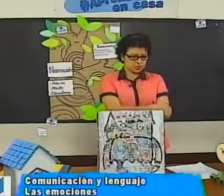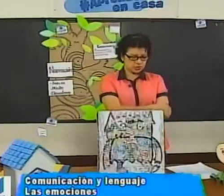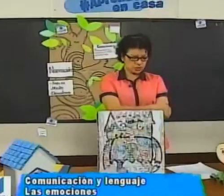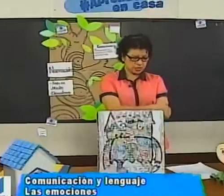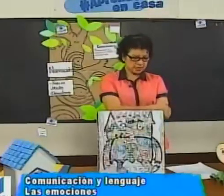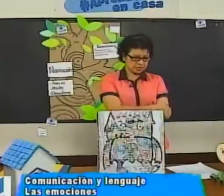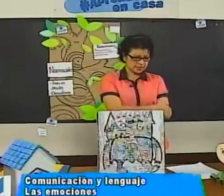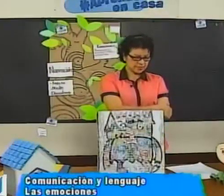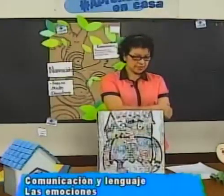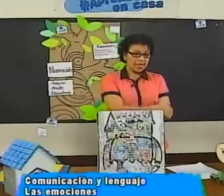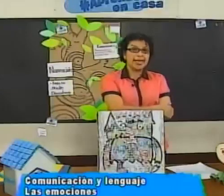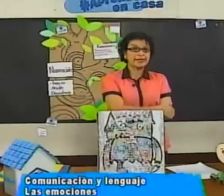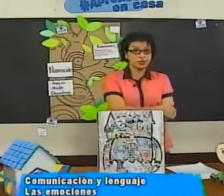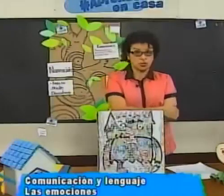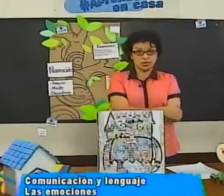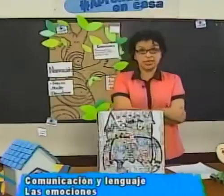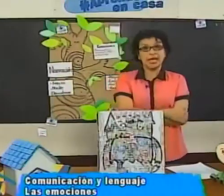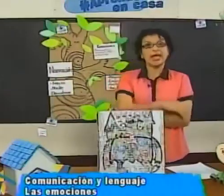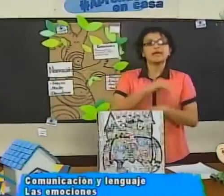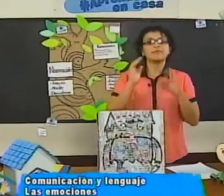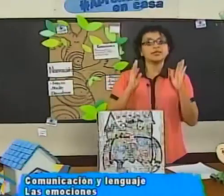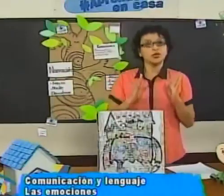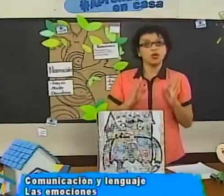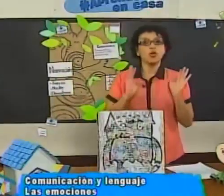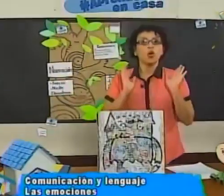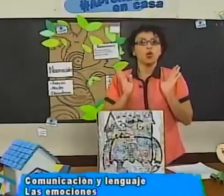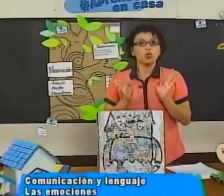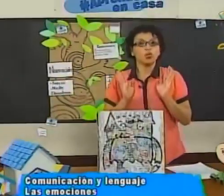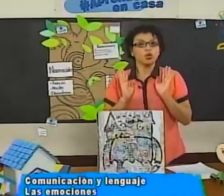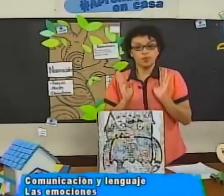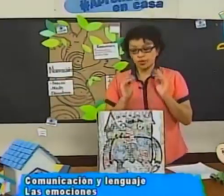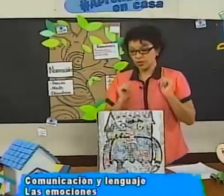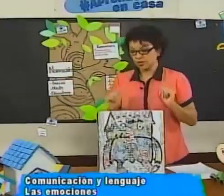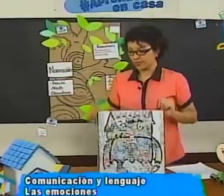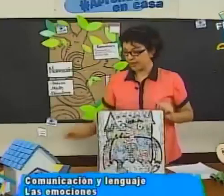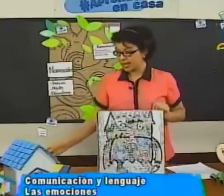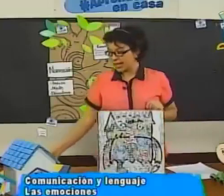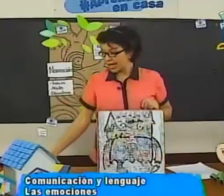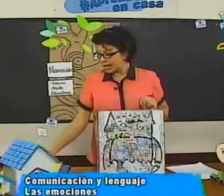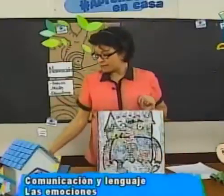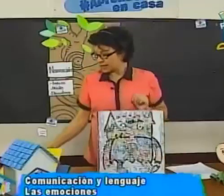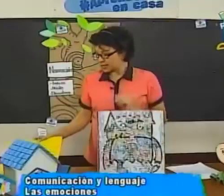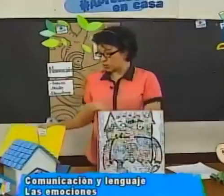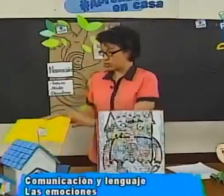uno de esos colores. Entonces, empezó uno por uno.